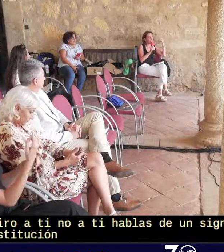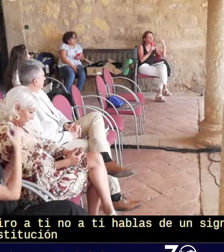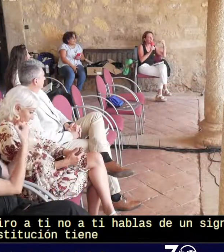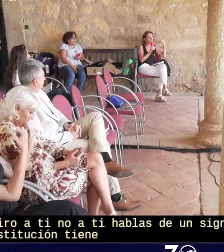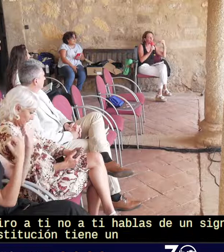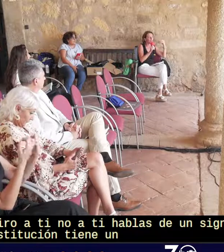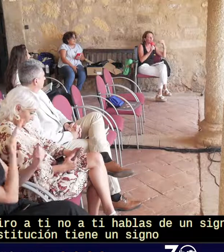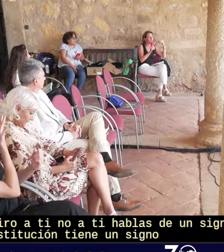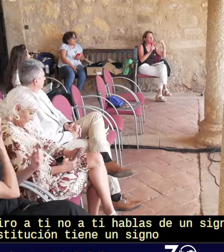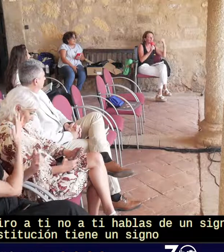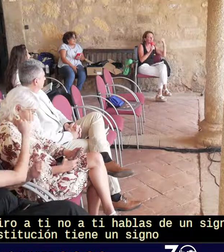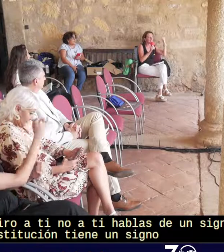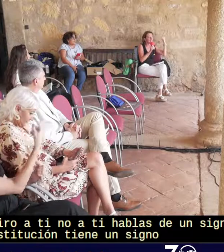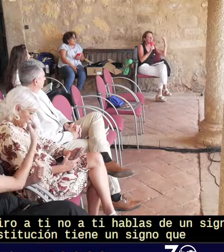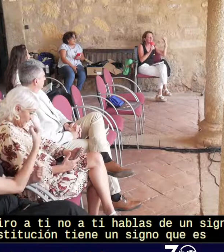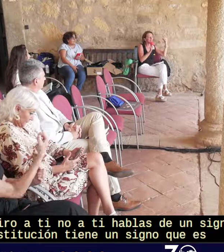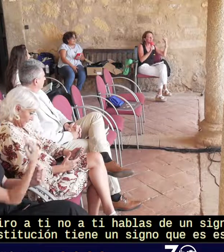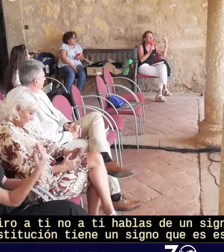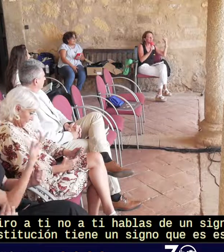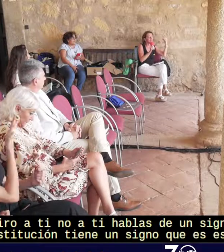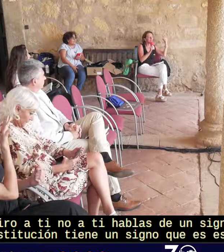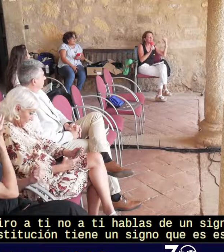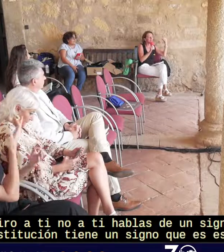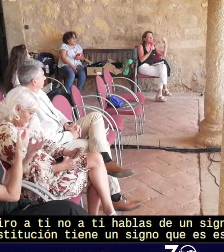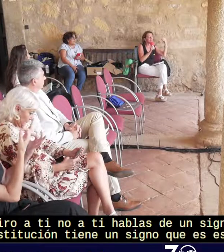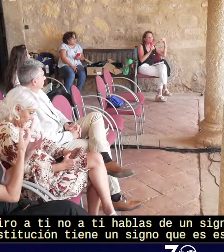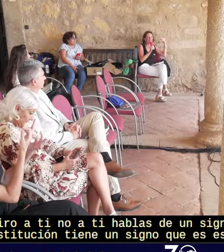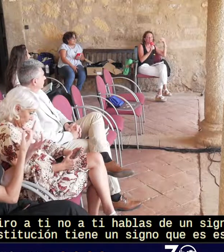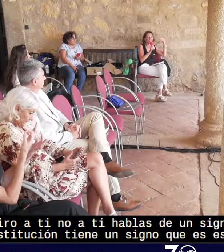tiene un signo Qué es ese